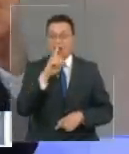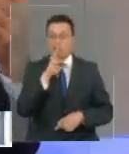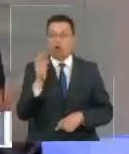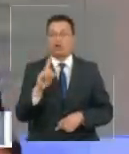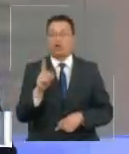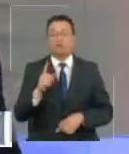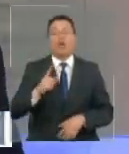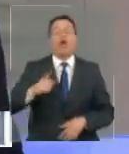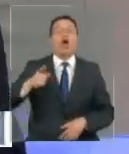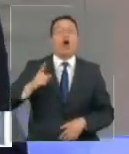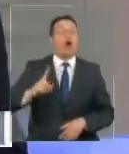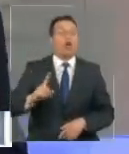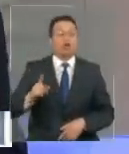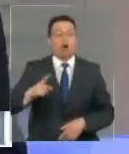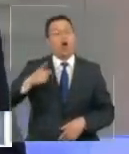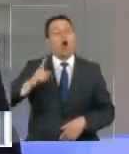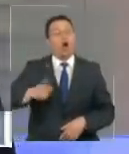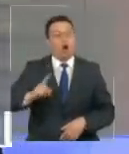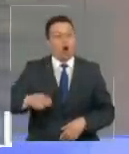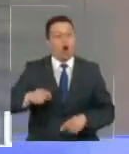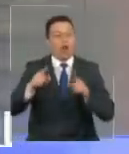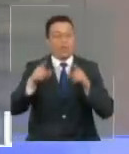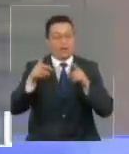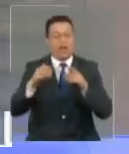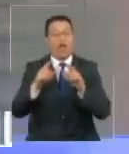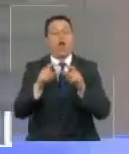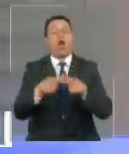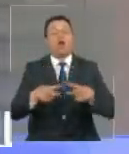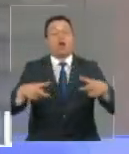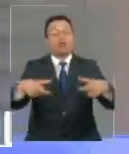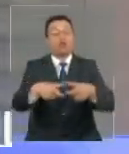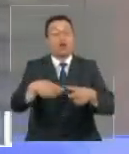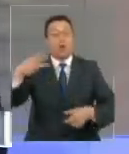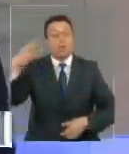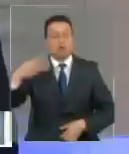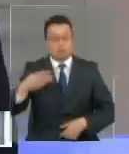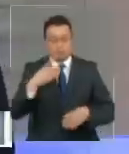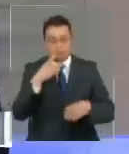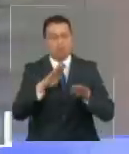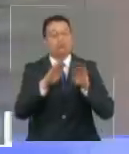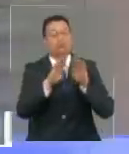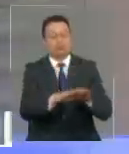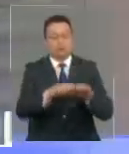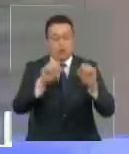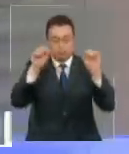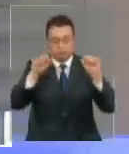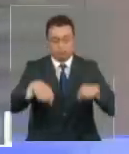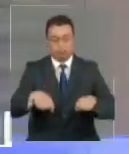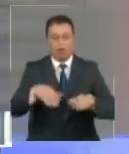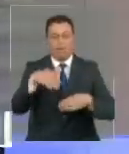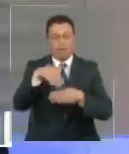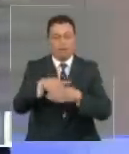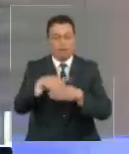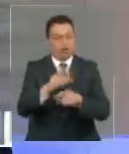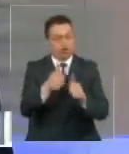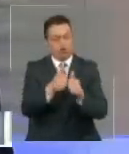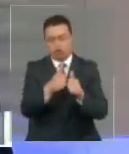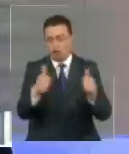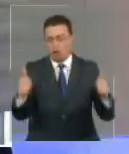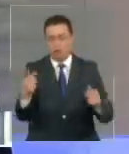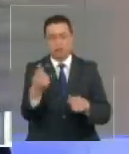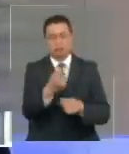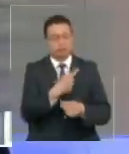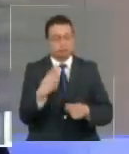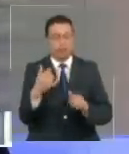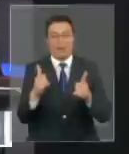Es una ordenanza que se aprueba en el Consejo Municipal. Toda la razón. Y que fue aprobada por unanimidad. Con el voto de todos los participantes y de todos